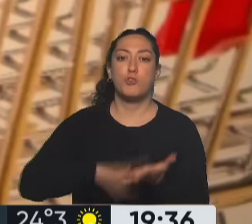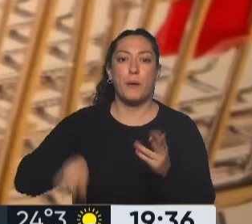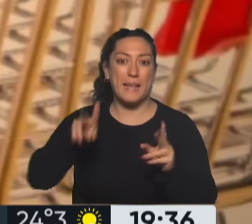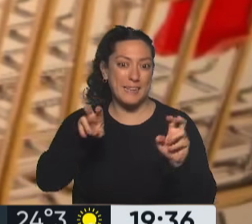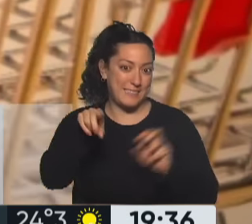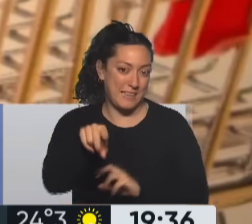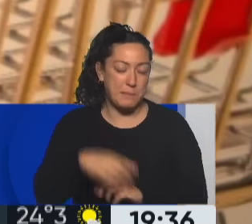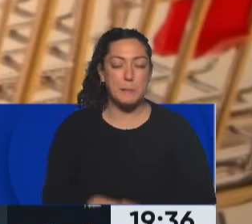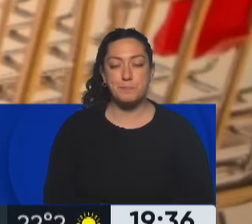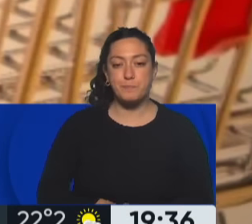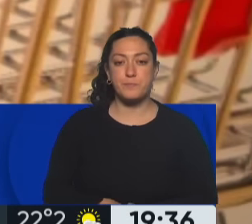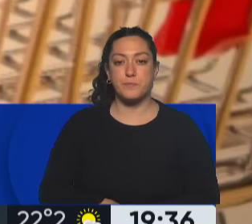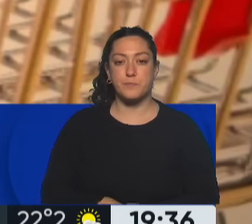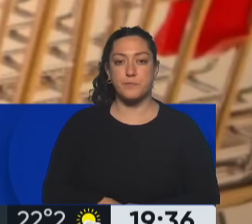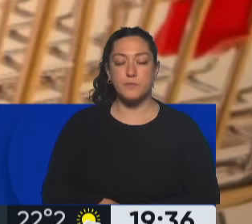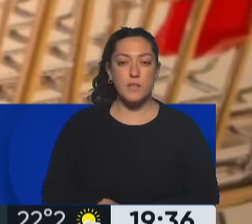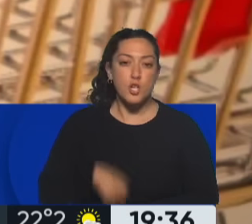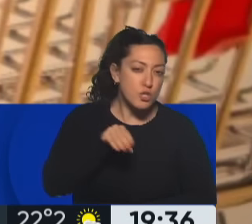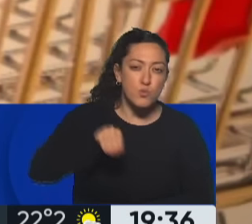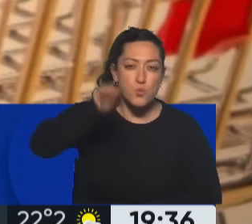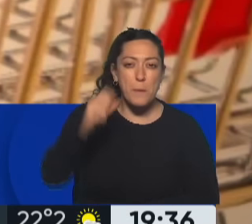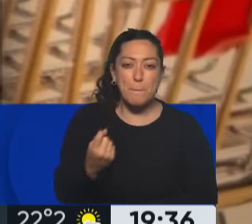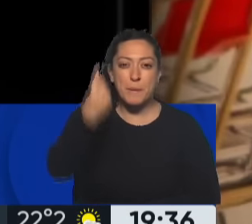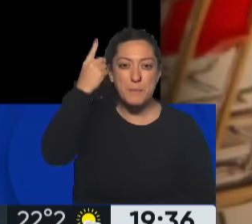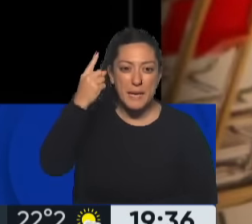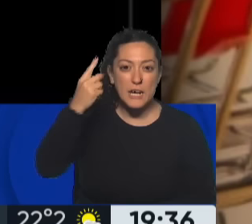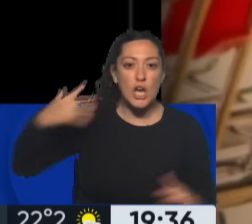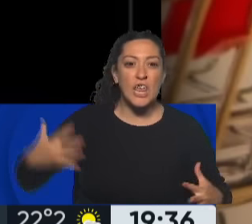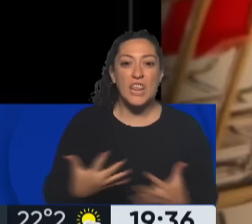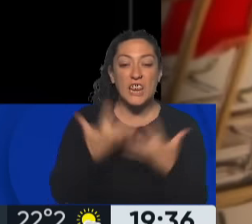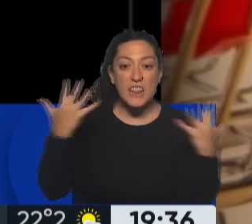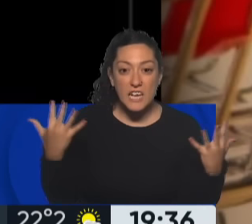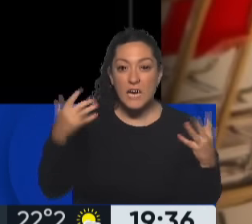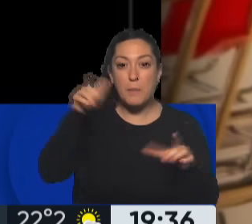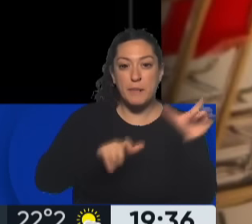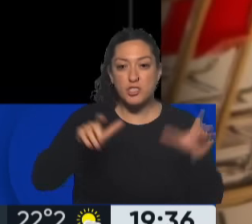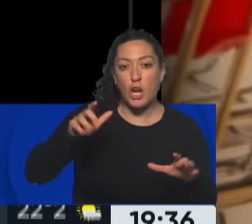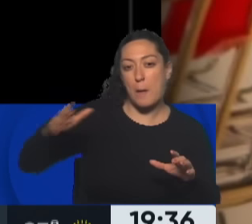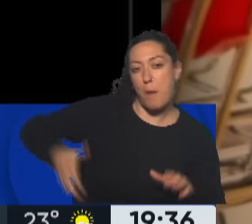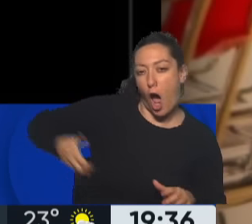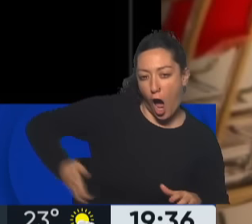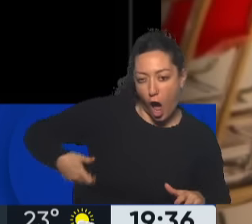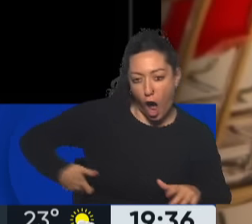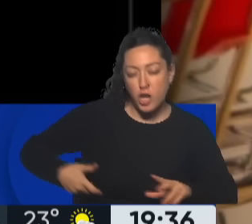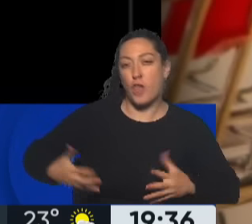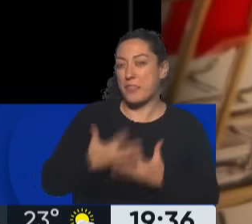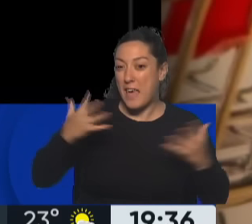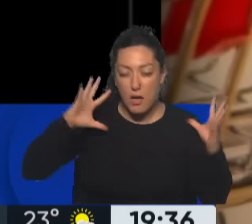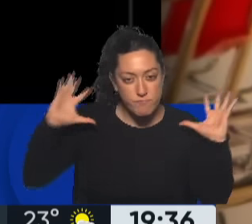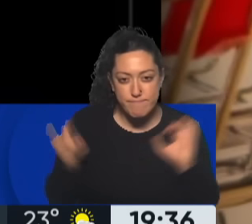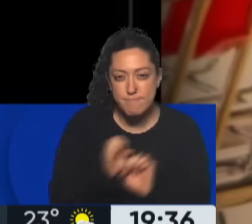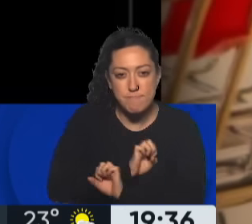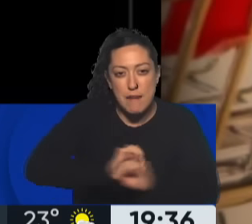a este dato. El primer posteo, muy mal día para los mandriles, escribió el presidente de la